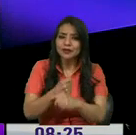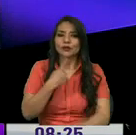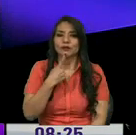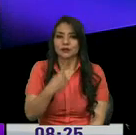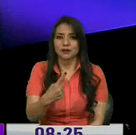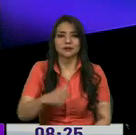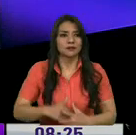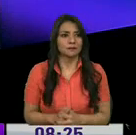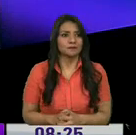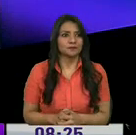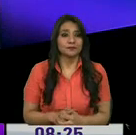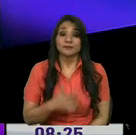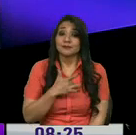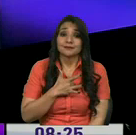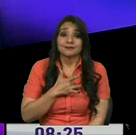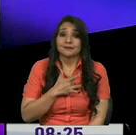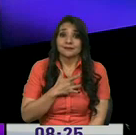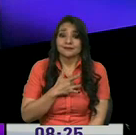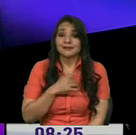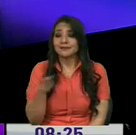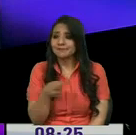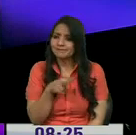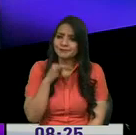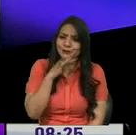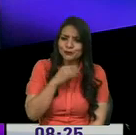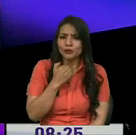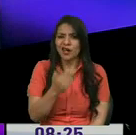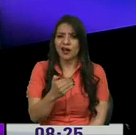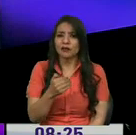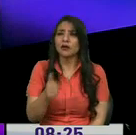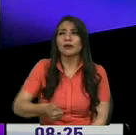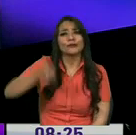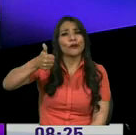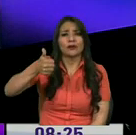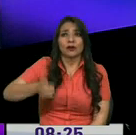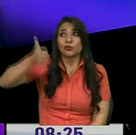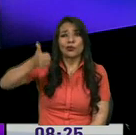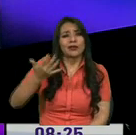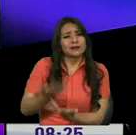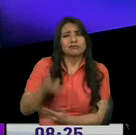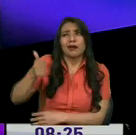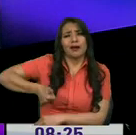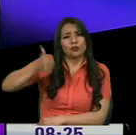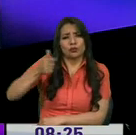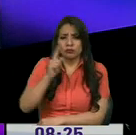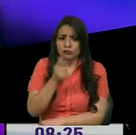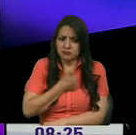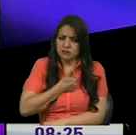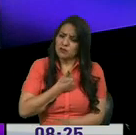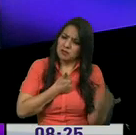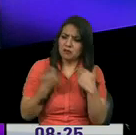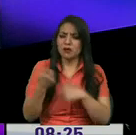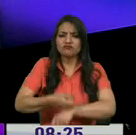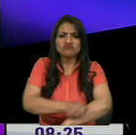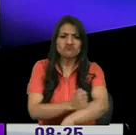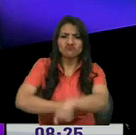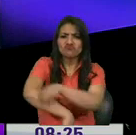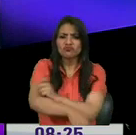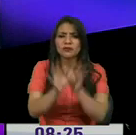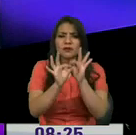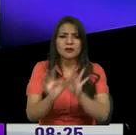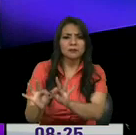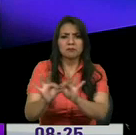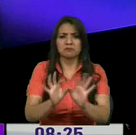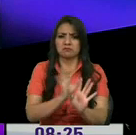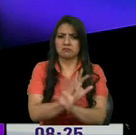le tiene que doler al barrio, alguien tiene que ser autoridades, conjuntamente con los vecinos, los que se hagan cargo de los parques. Y